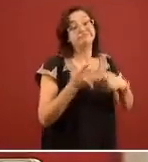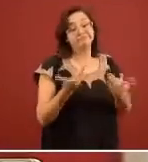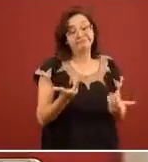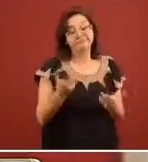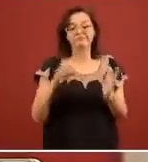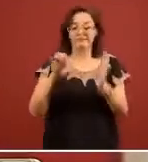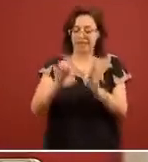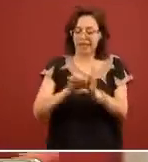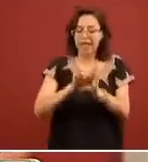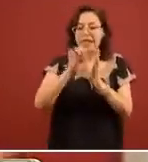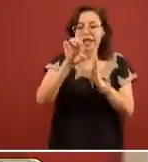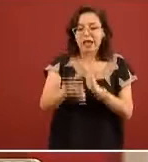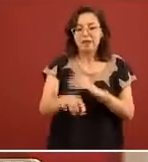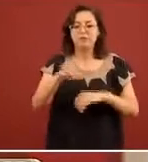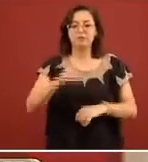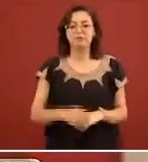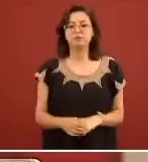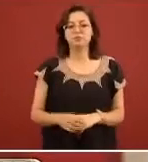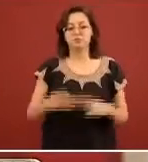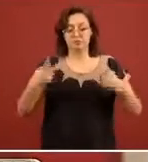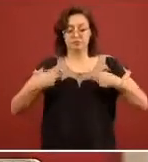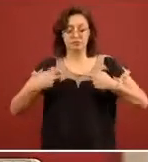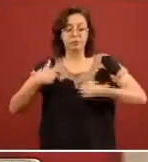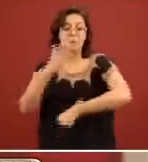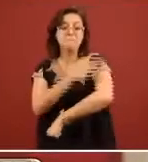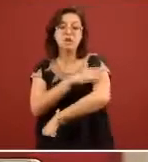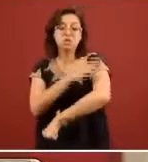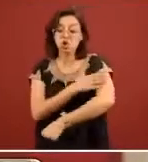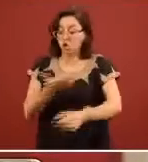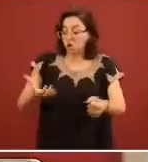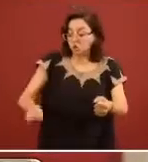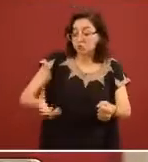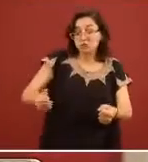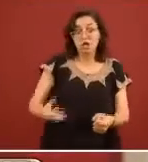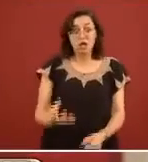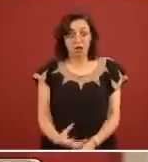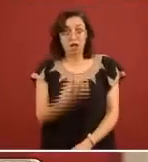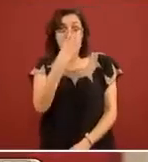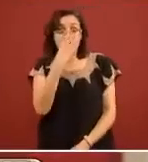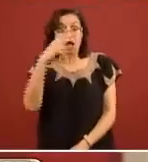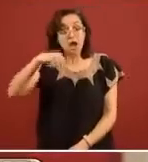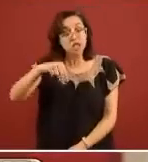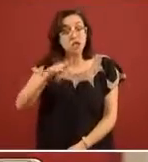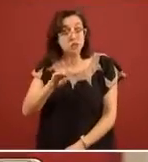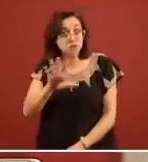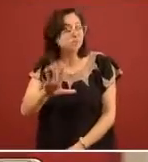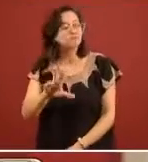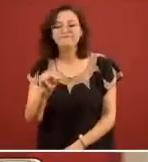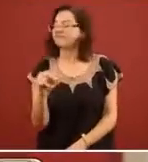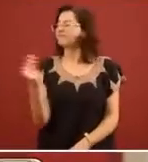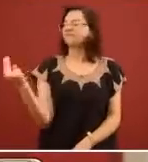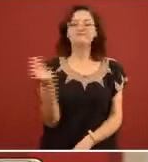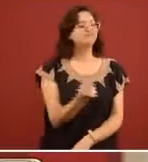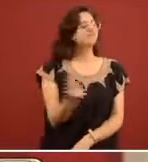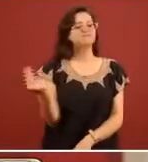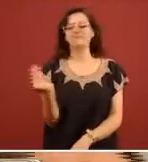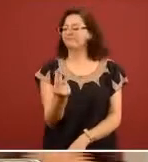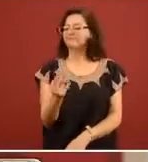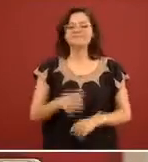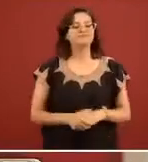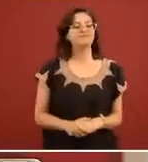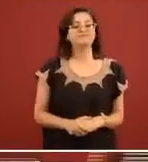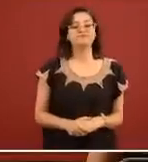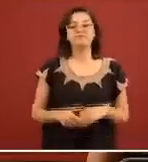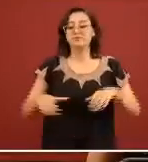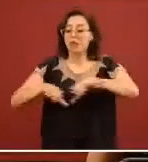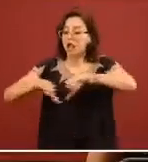Por ejemplo, quien le toma la presión a un paciente no necesita una mascarilla N95. Quien le recibe en